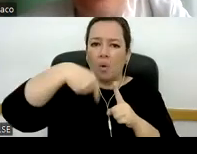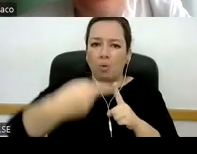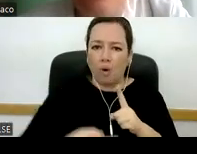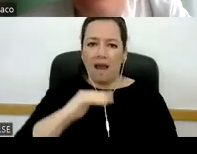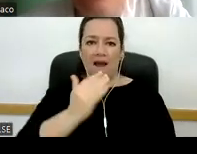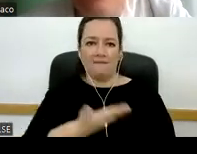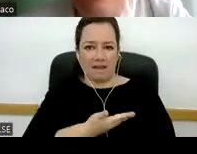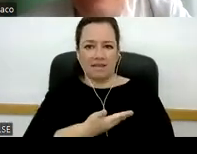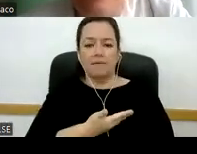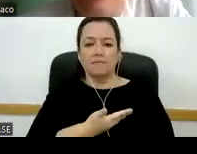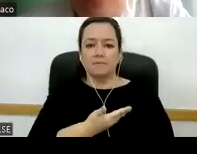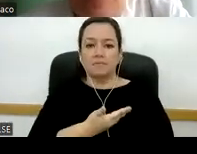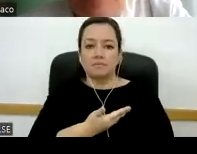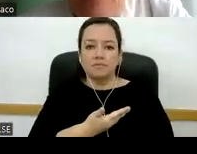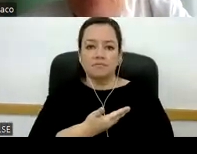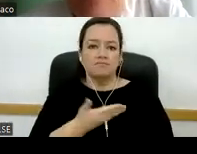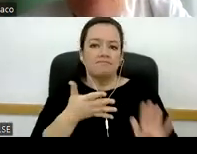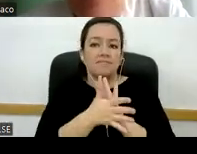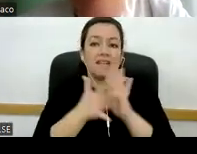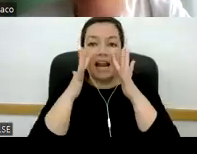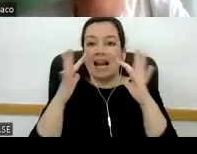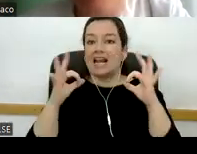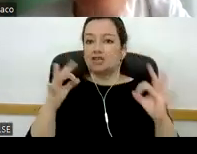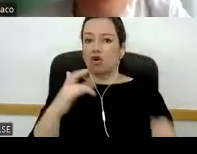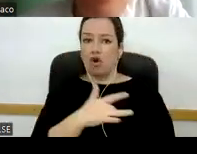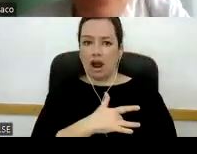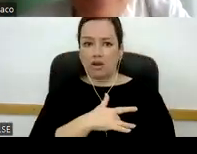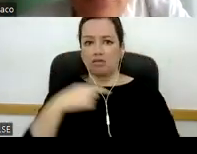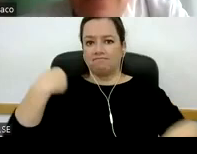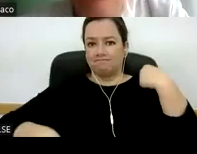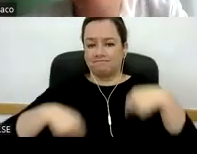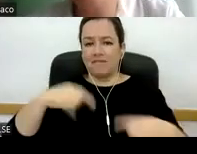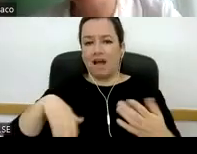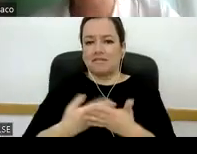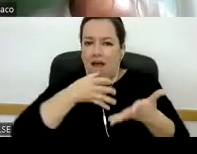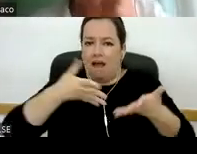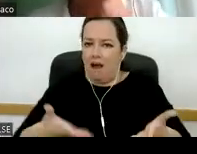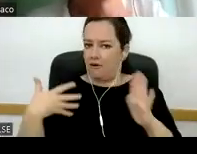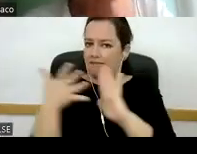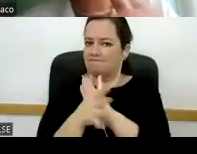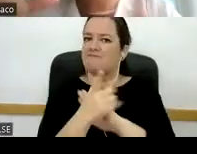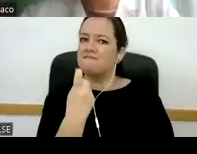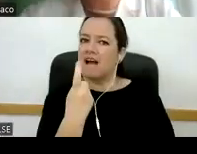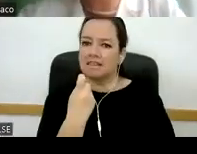la salud, que es, como os decía, el riesgo cardiovascular, pues no lo habíamos abordado hasta ahora. Entonces,